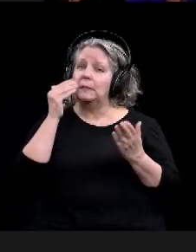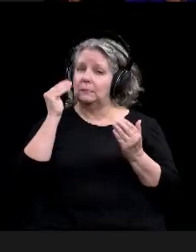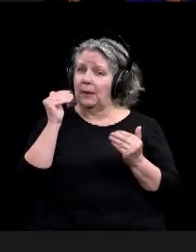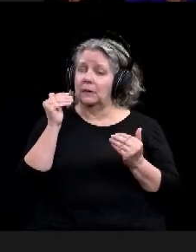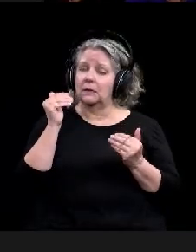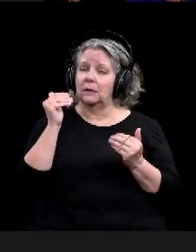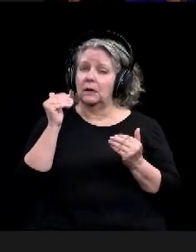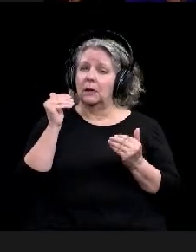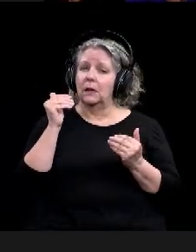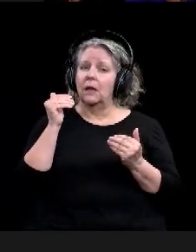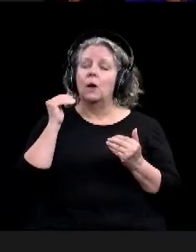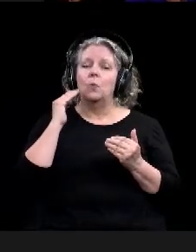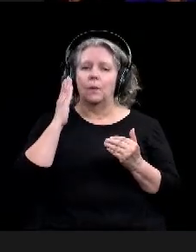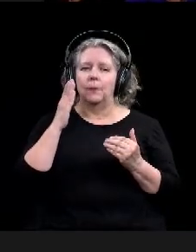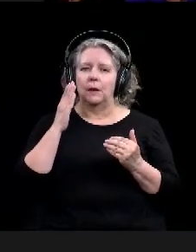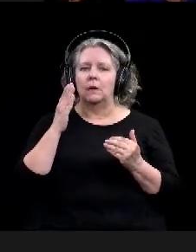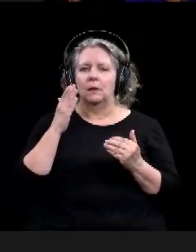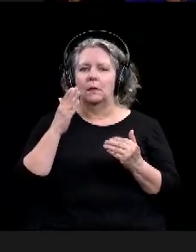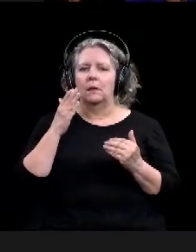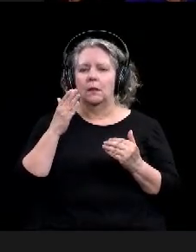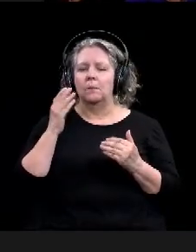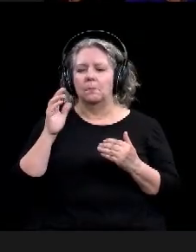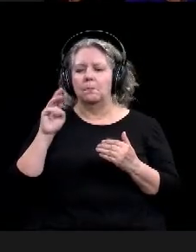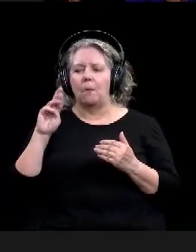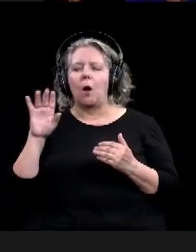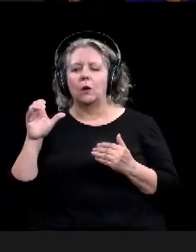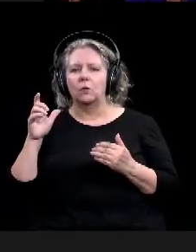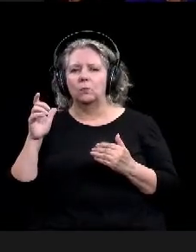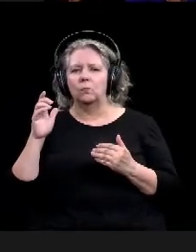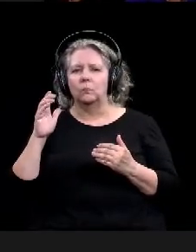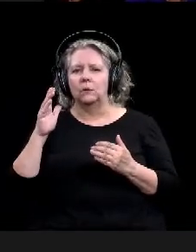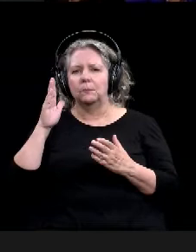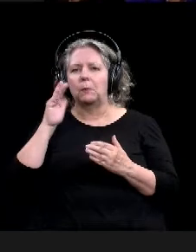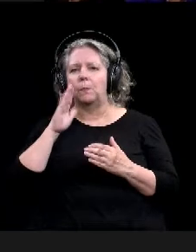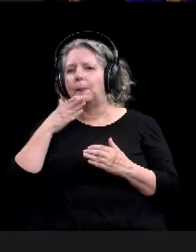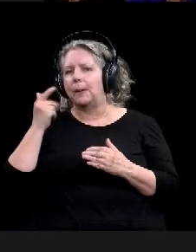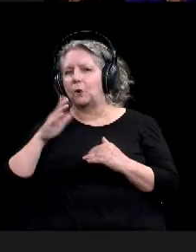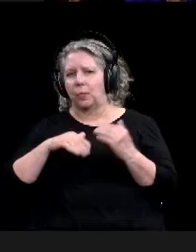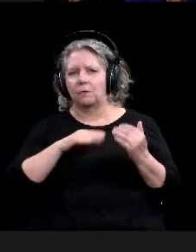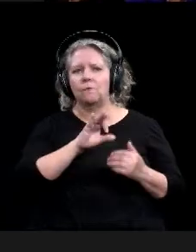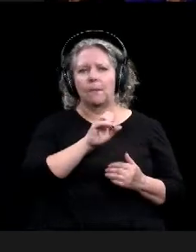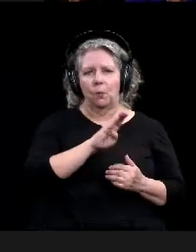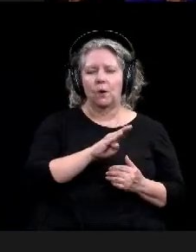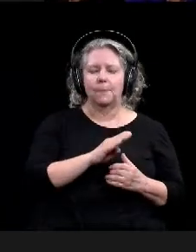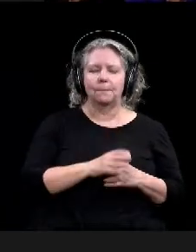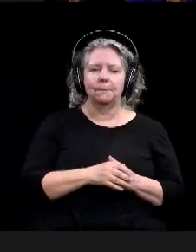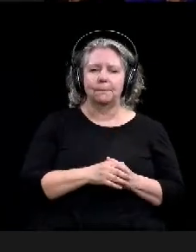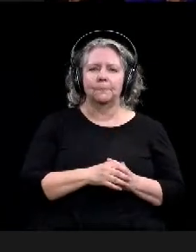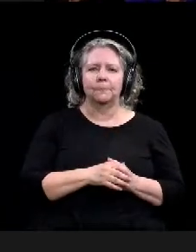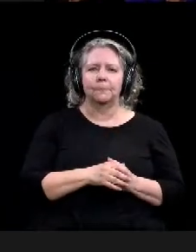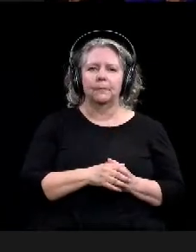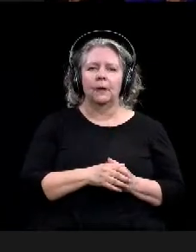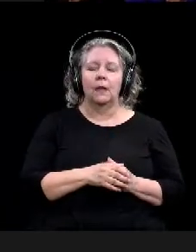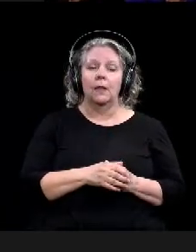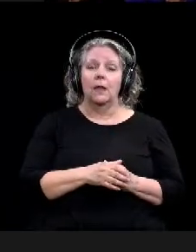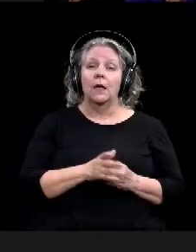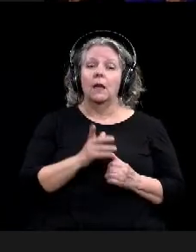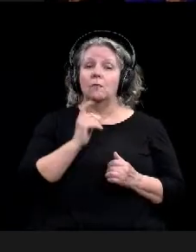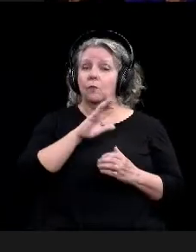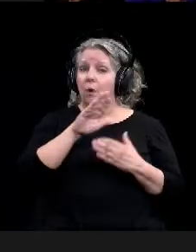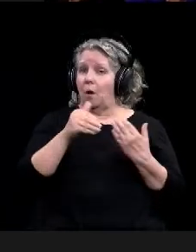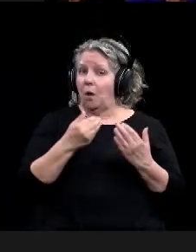podemos ver que en marzo podemos ver esos números más bajos aquí en el condado de mclennan